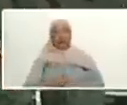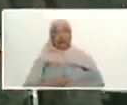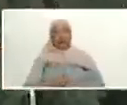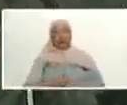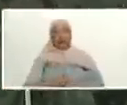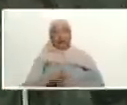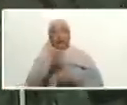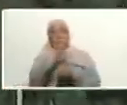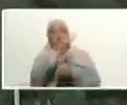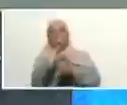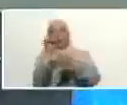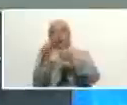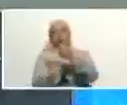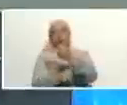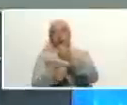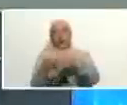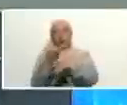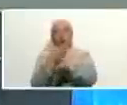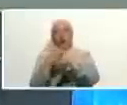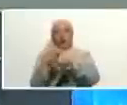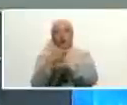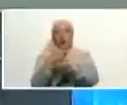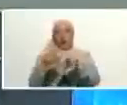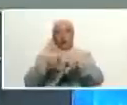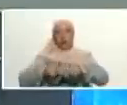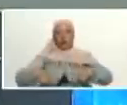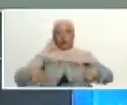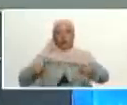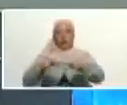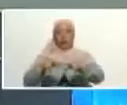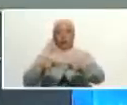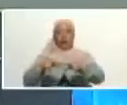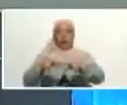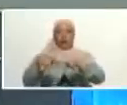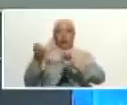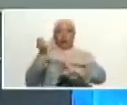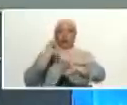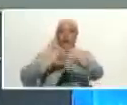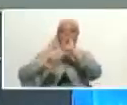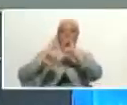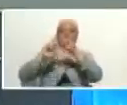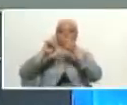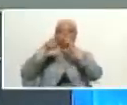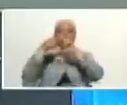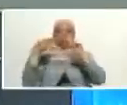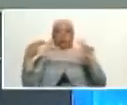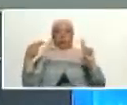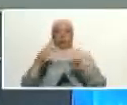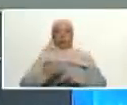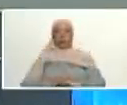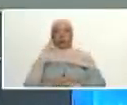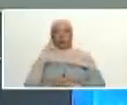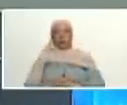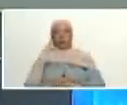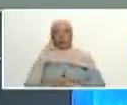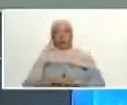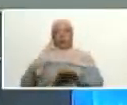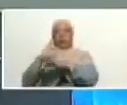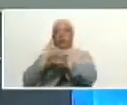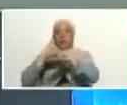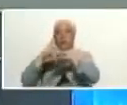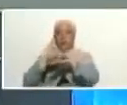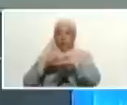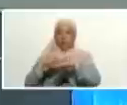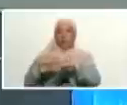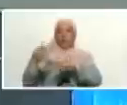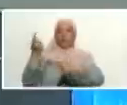vicepresidente sectorial de gobierno para la seguridad y la paz y ministro del Poder